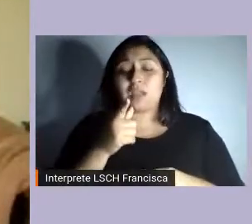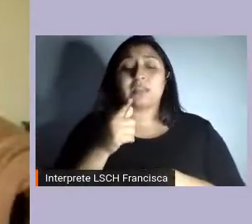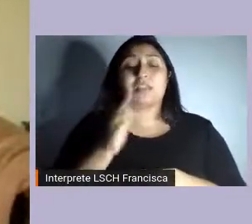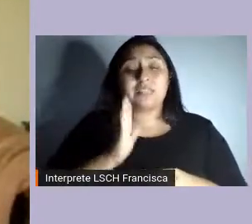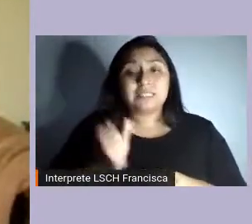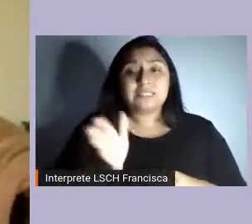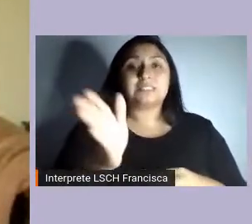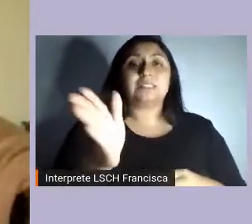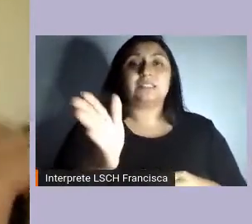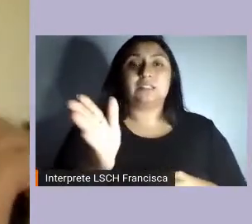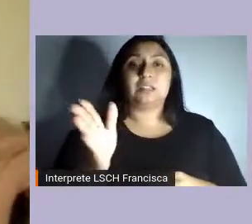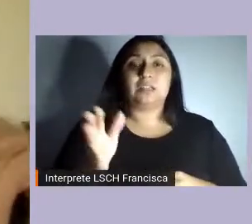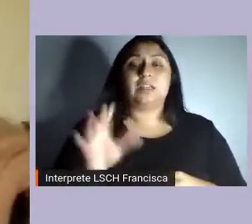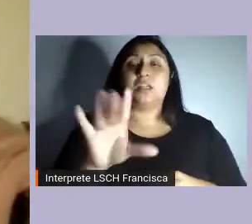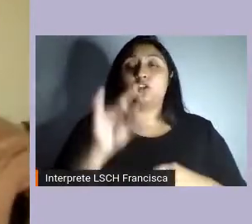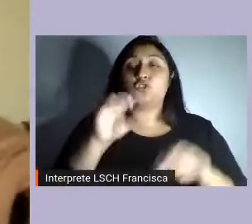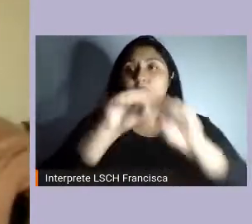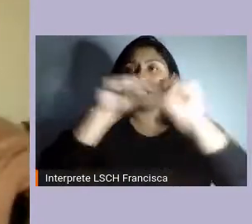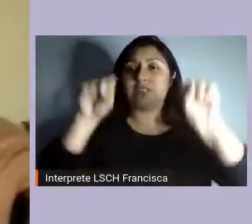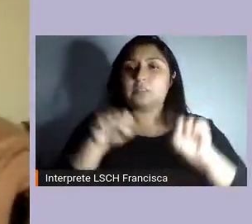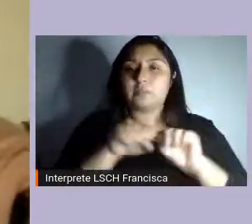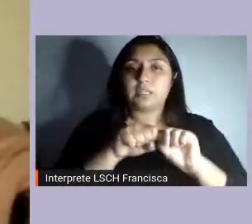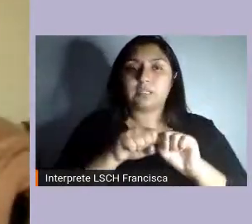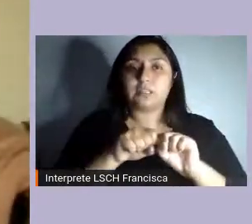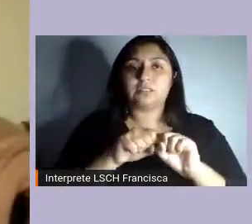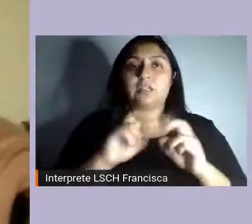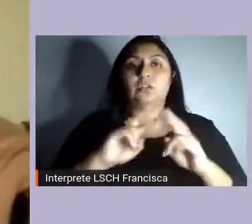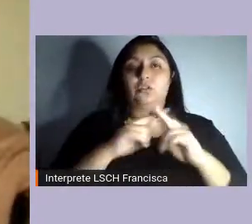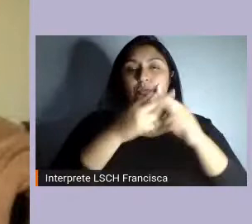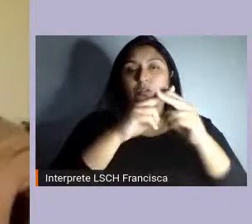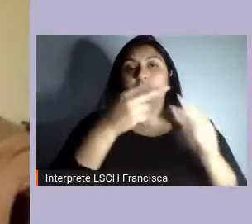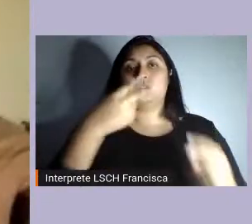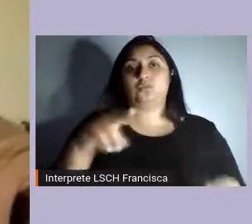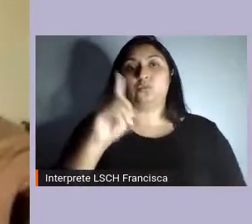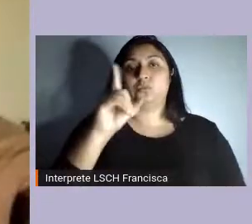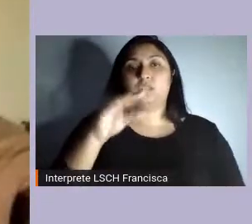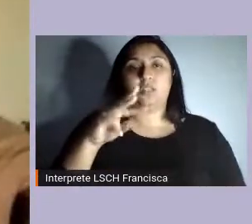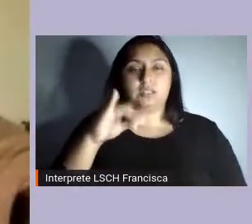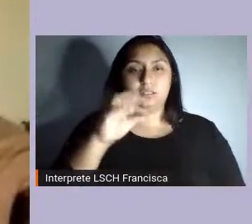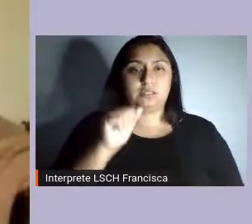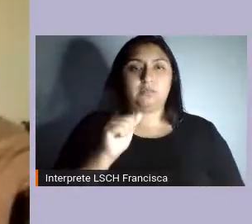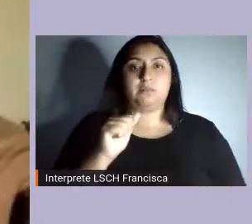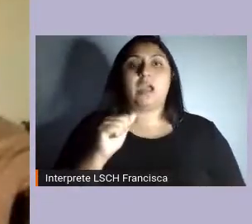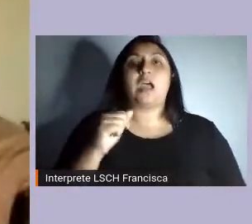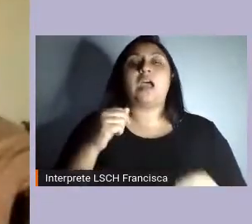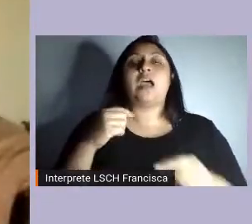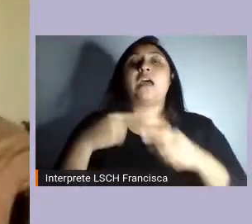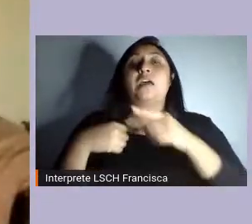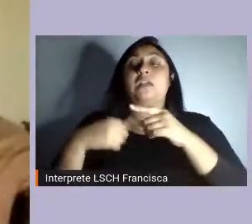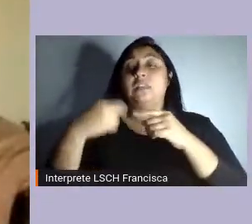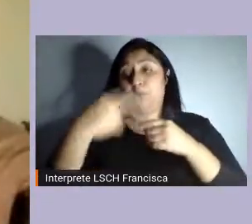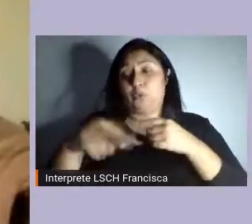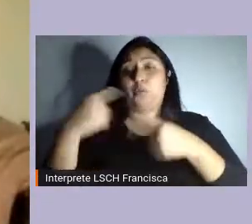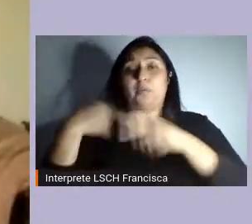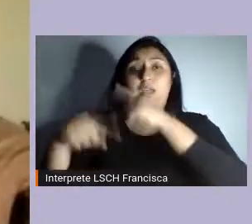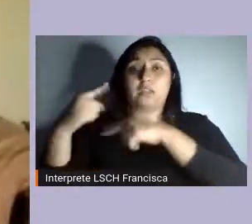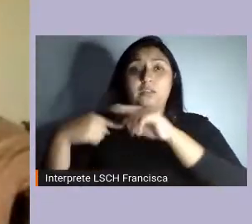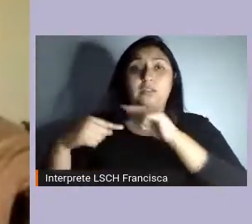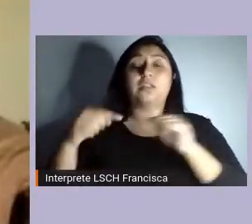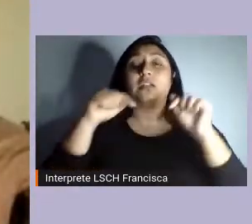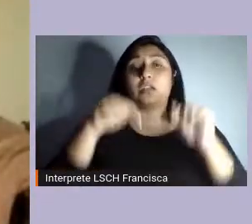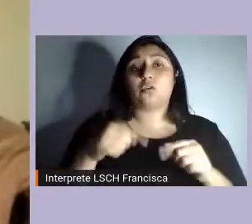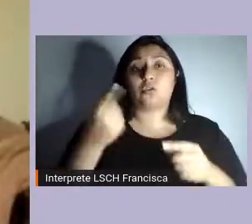lo sistematiza y lo consolida en sus décimas biográficas, autobiográficas, que es de lo que hoy día nos tocó